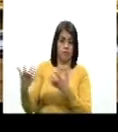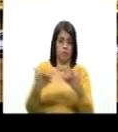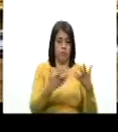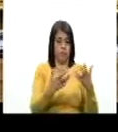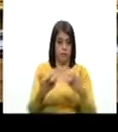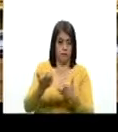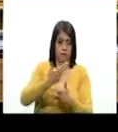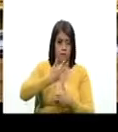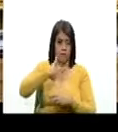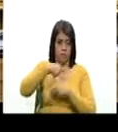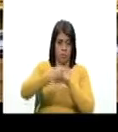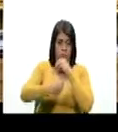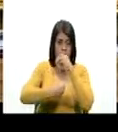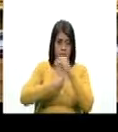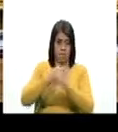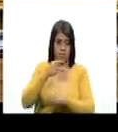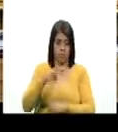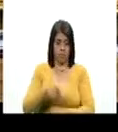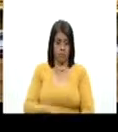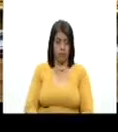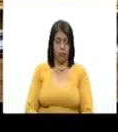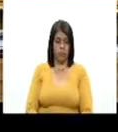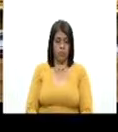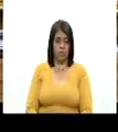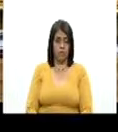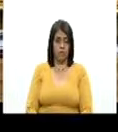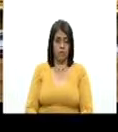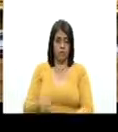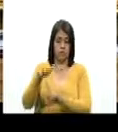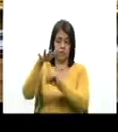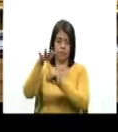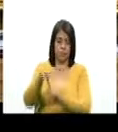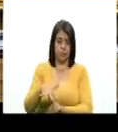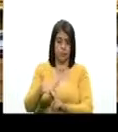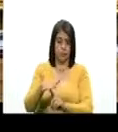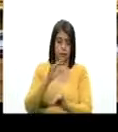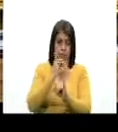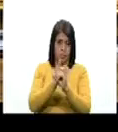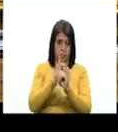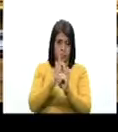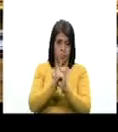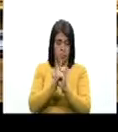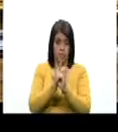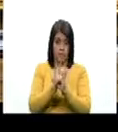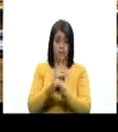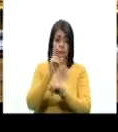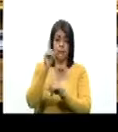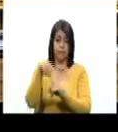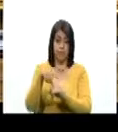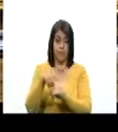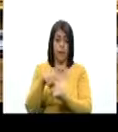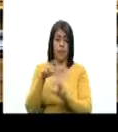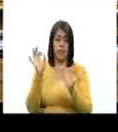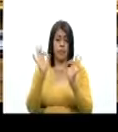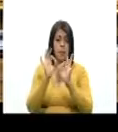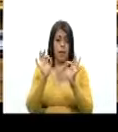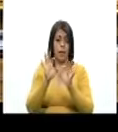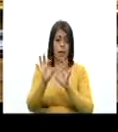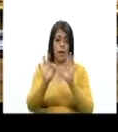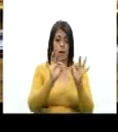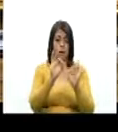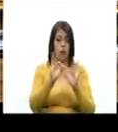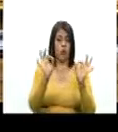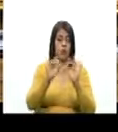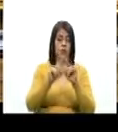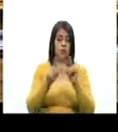estamos enfrentando a los dictadores de las redes sociales, a los que nadie eligió para nada,